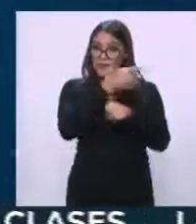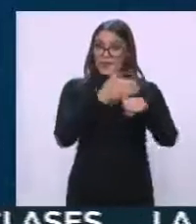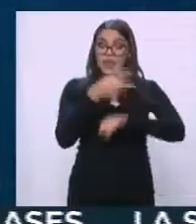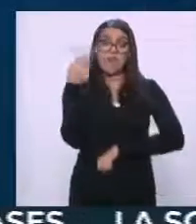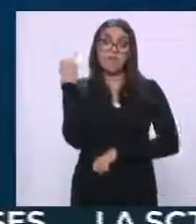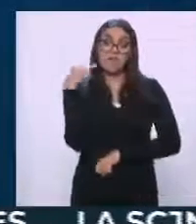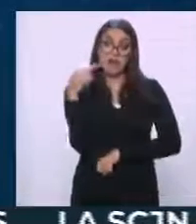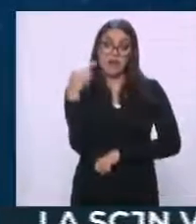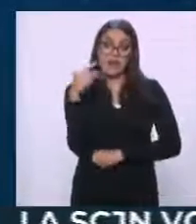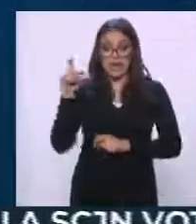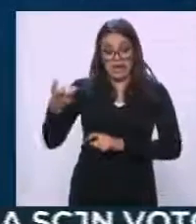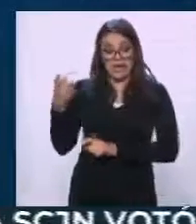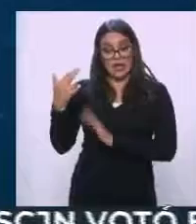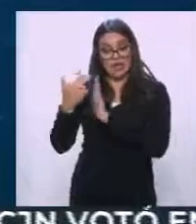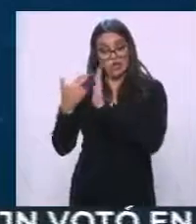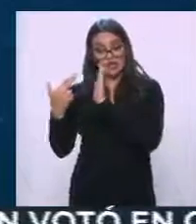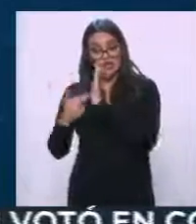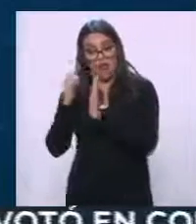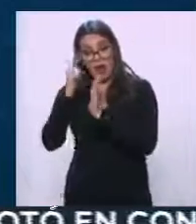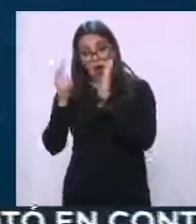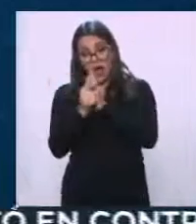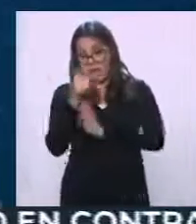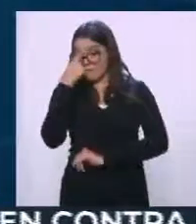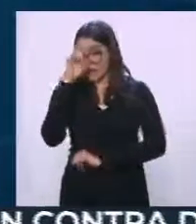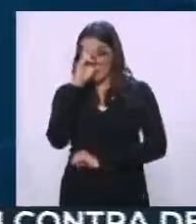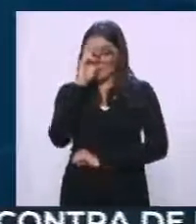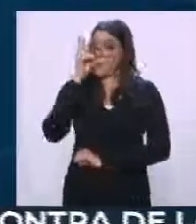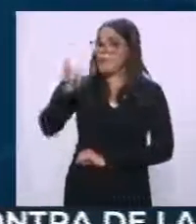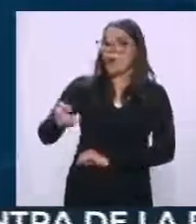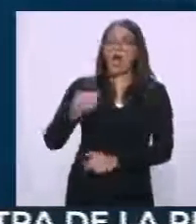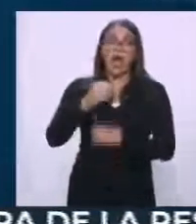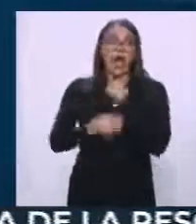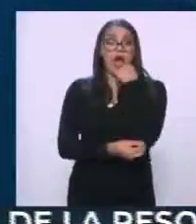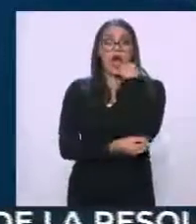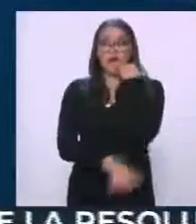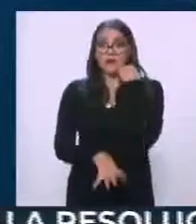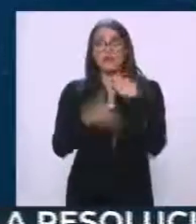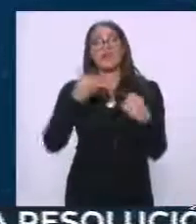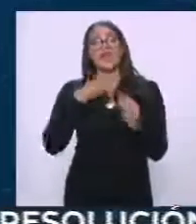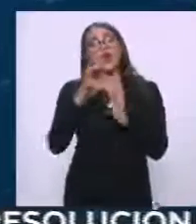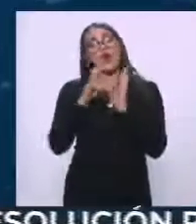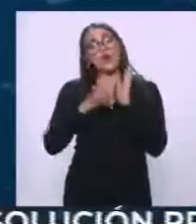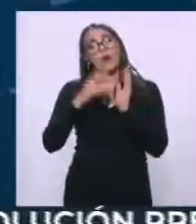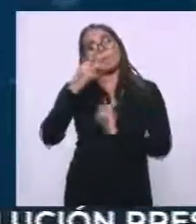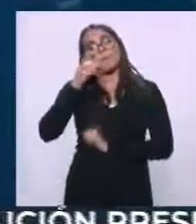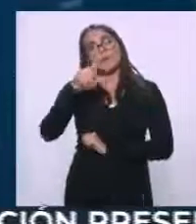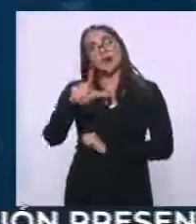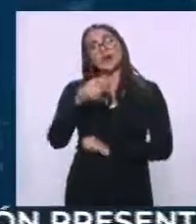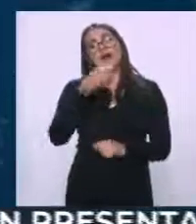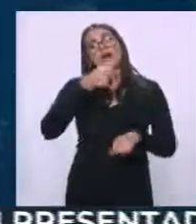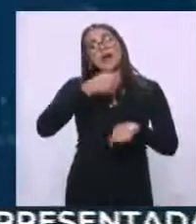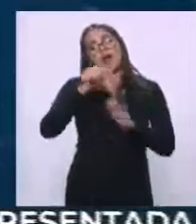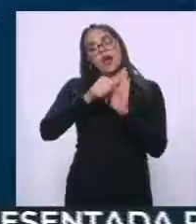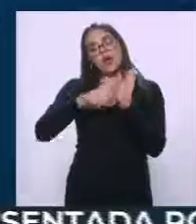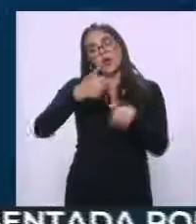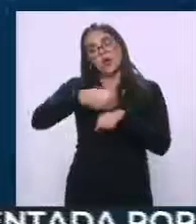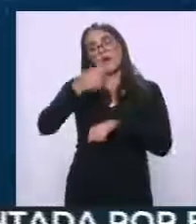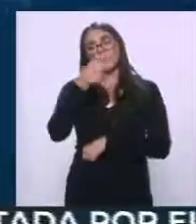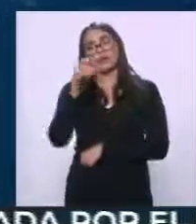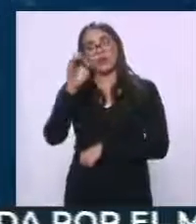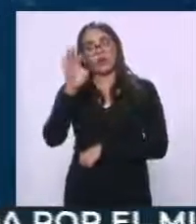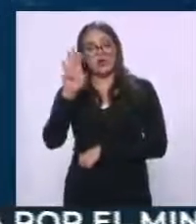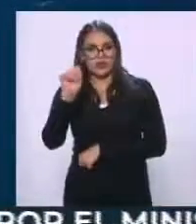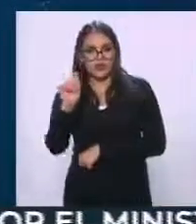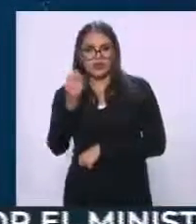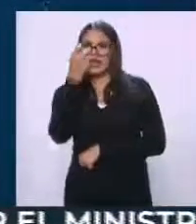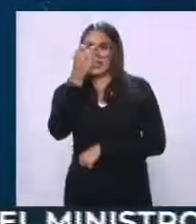la norma, la prohibición del aborto establecida en el Código Penal, el artículo 149, pues se declarara inconstitucional